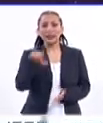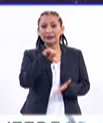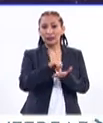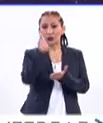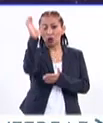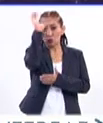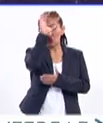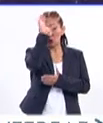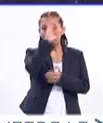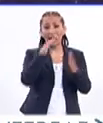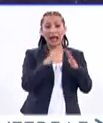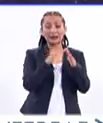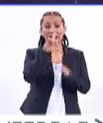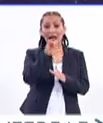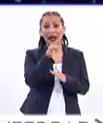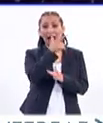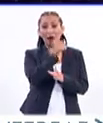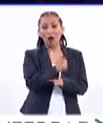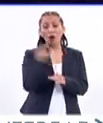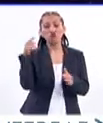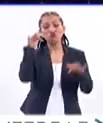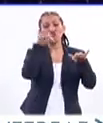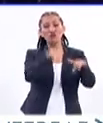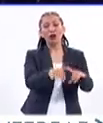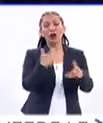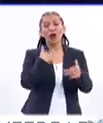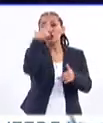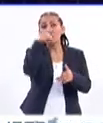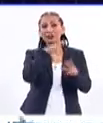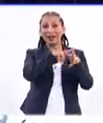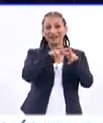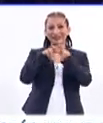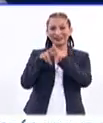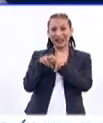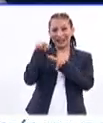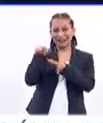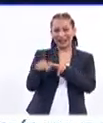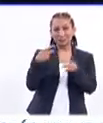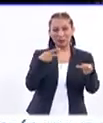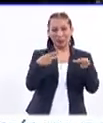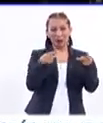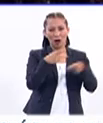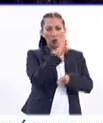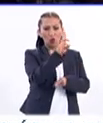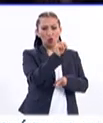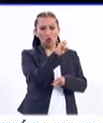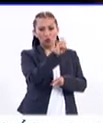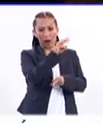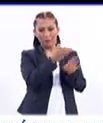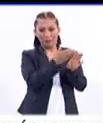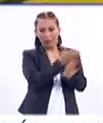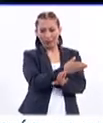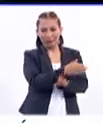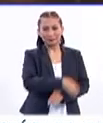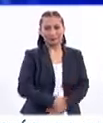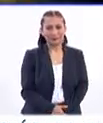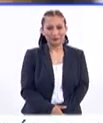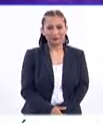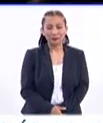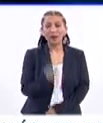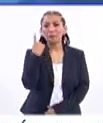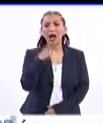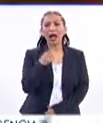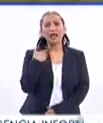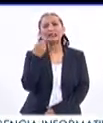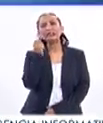Centro Cultural Casa del Lago fue sede de la Noche de Estrellas, que organiza la Universidad Nacional Autónoma de México